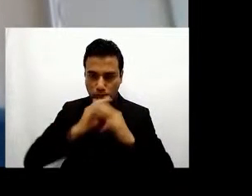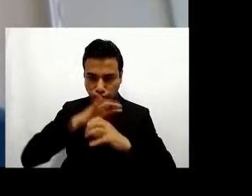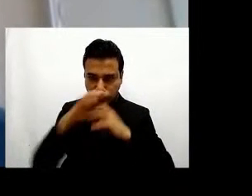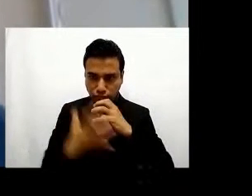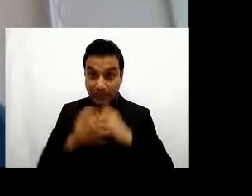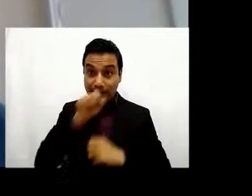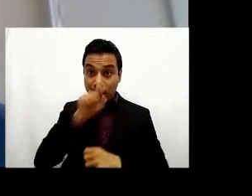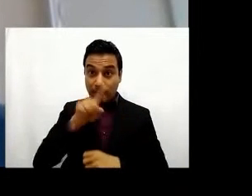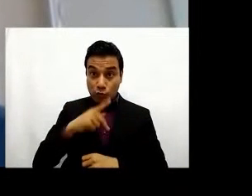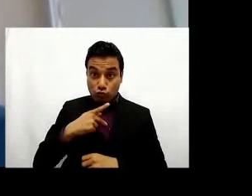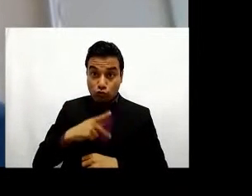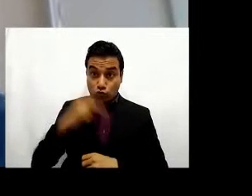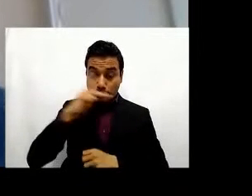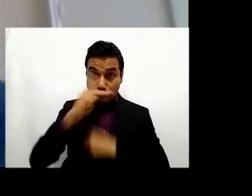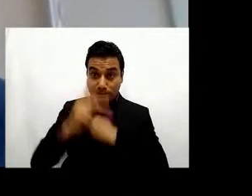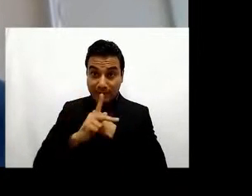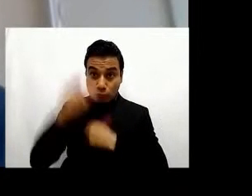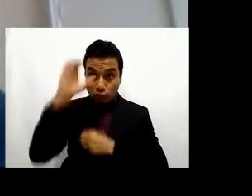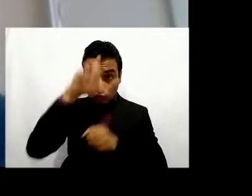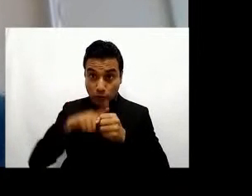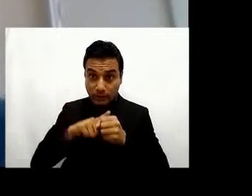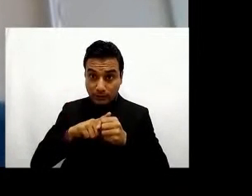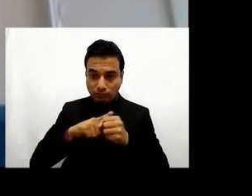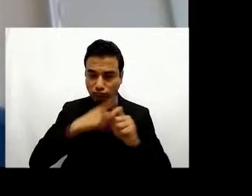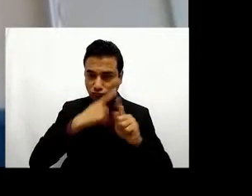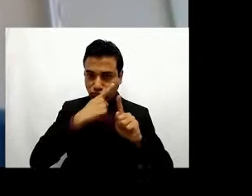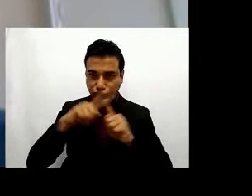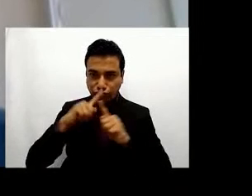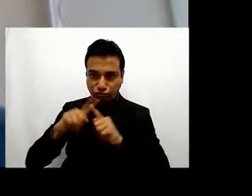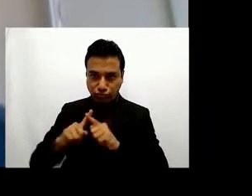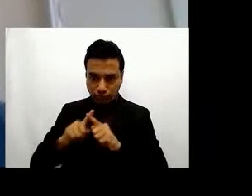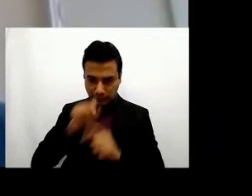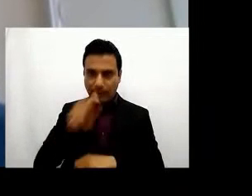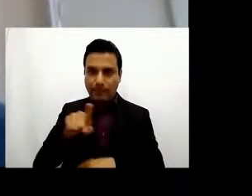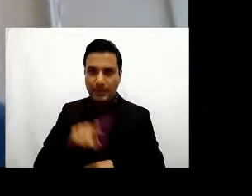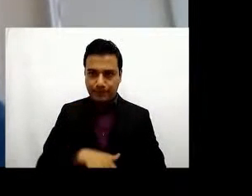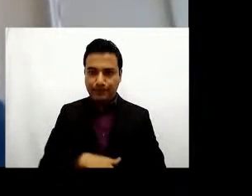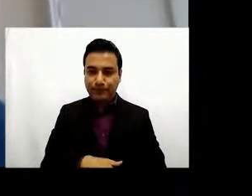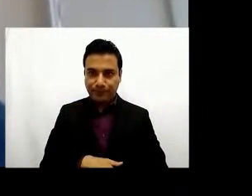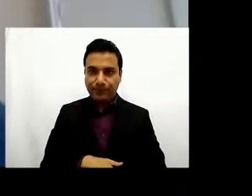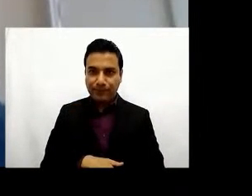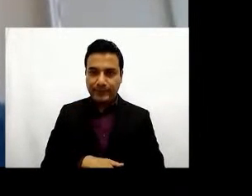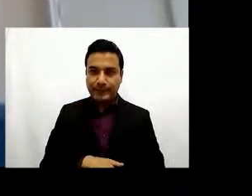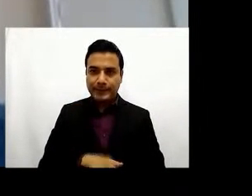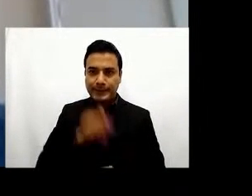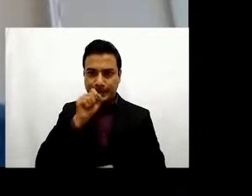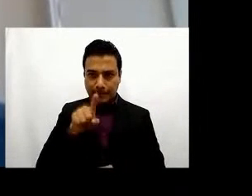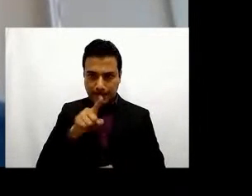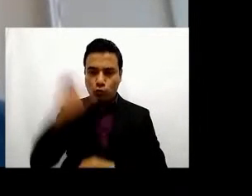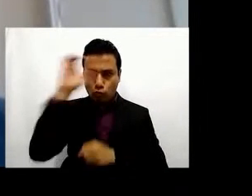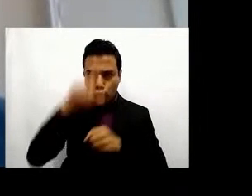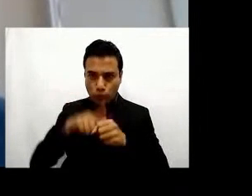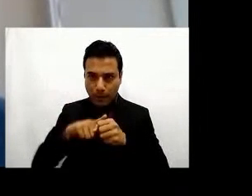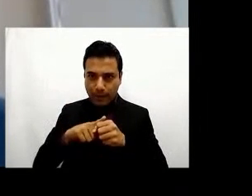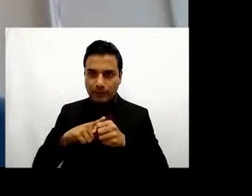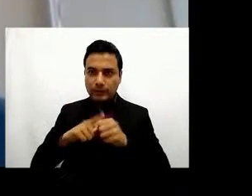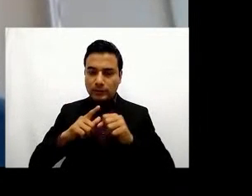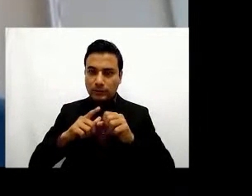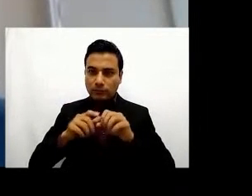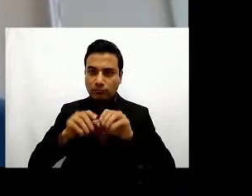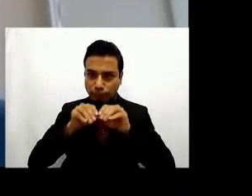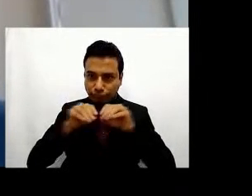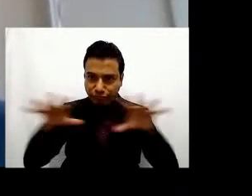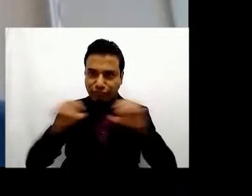país recibe en conexión con el mundo también, los flujos culturales que recibe.